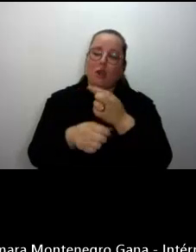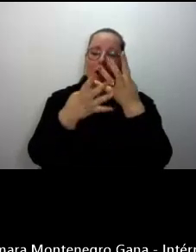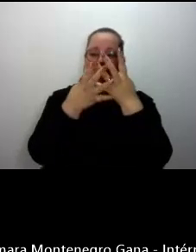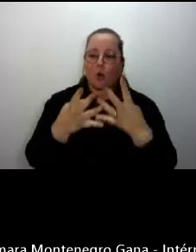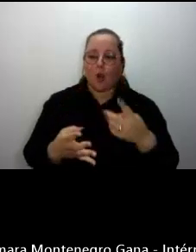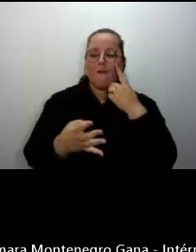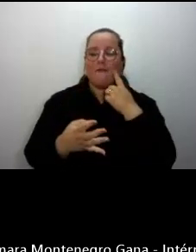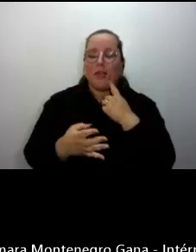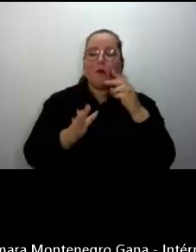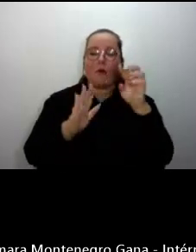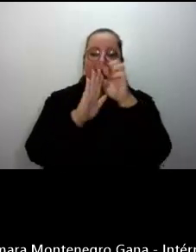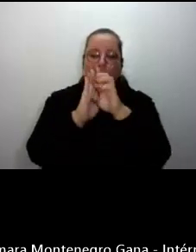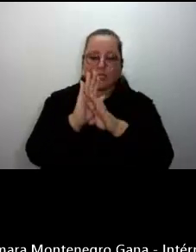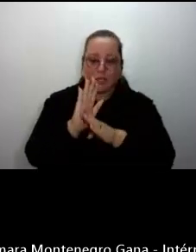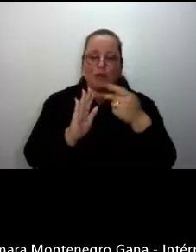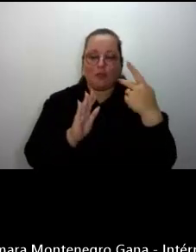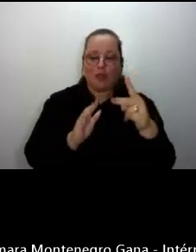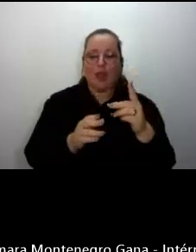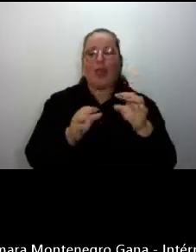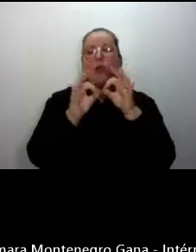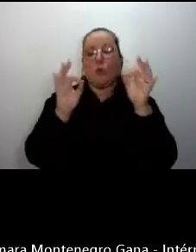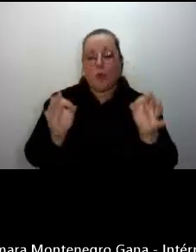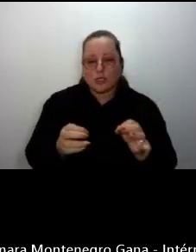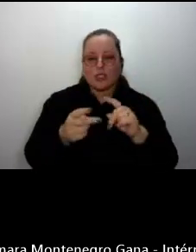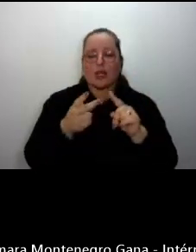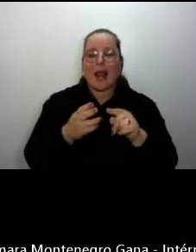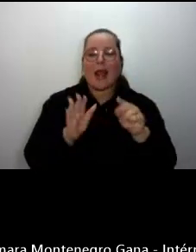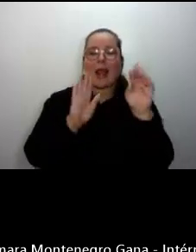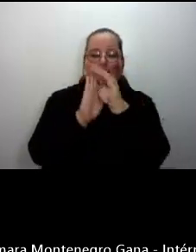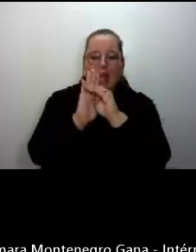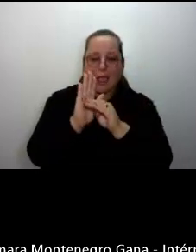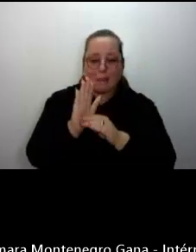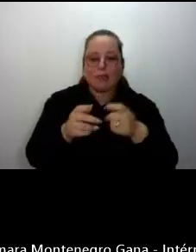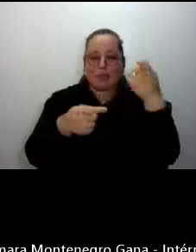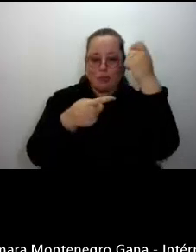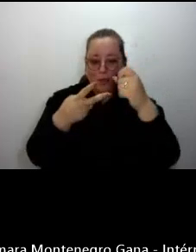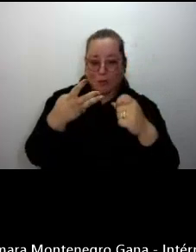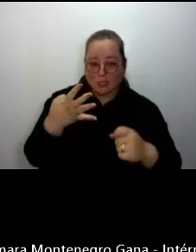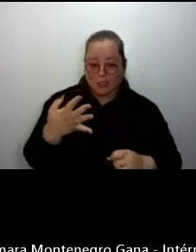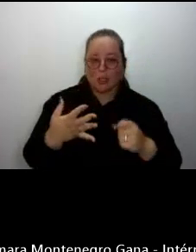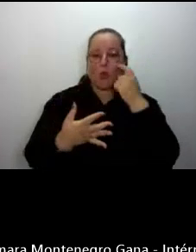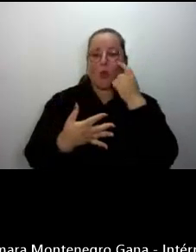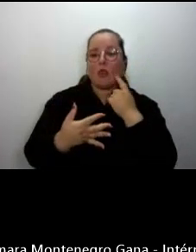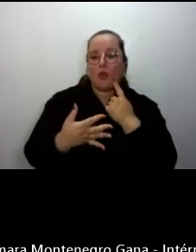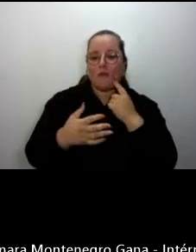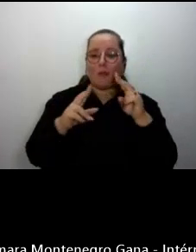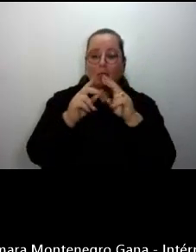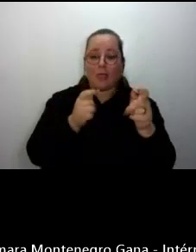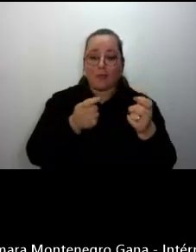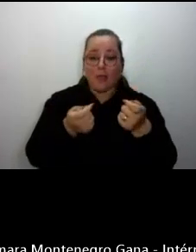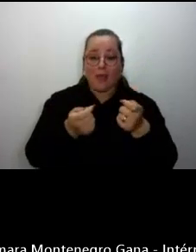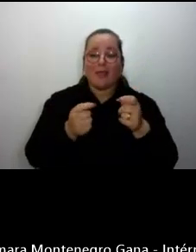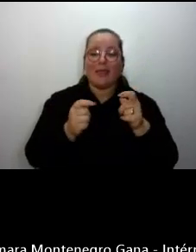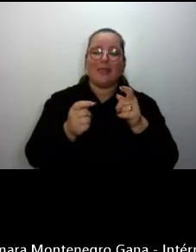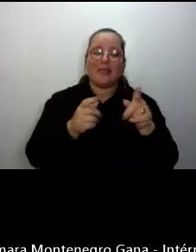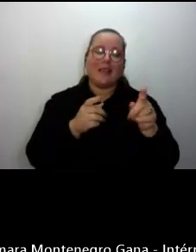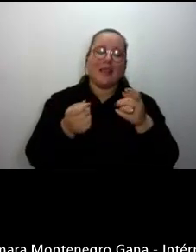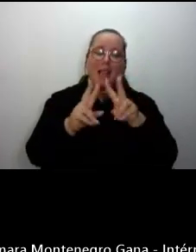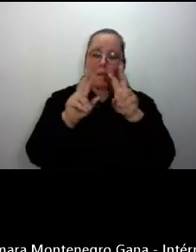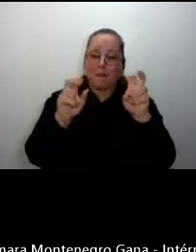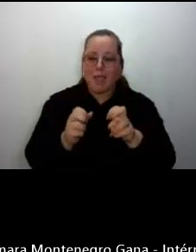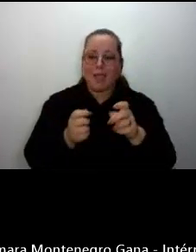institucional, del plan de mejoramiento educativo, del reglamento de evaluación. Cuando hablamos de dispositivos de gestión de la convivencia escolar,